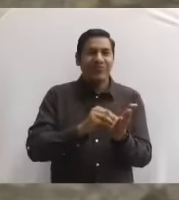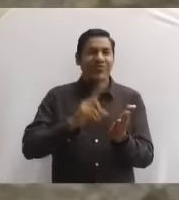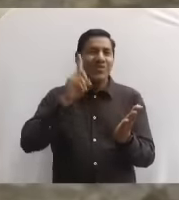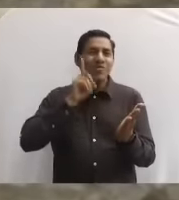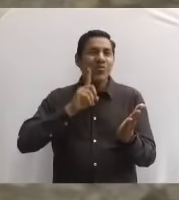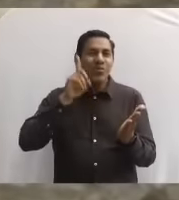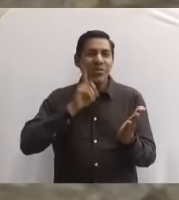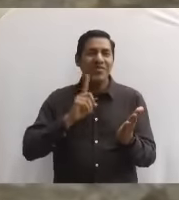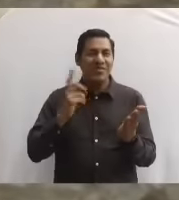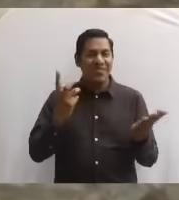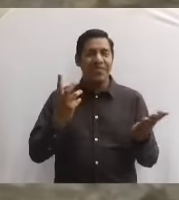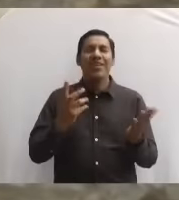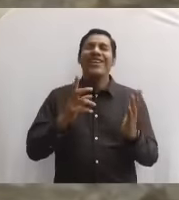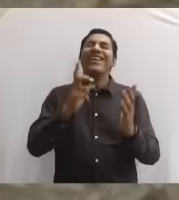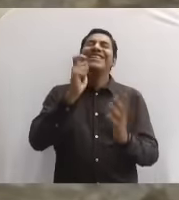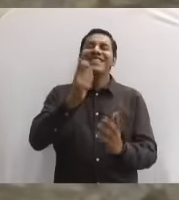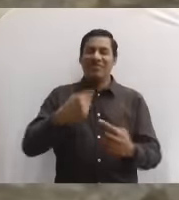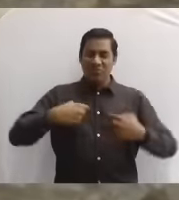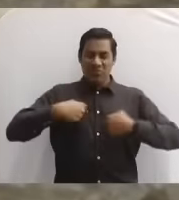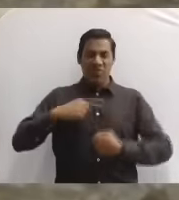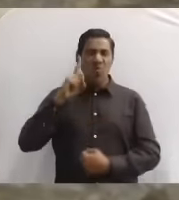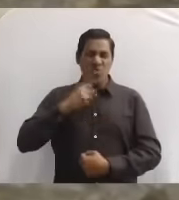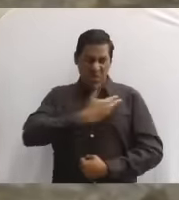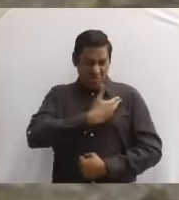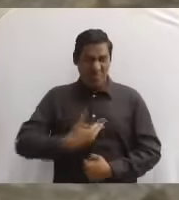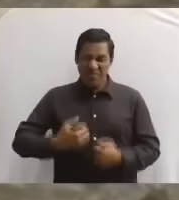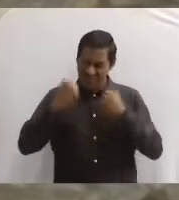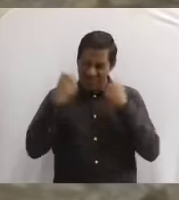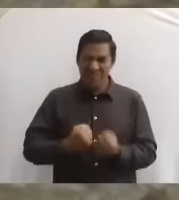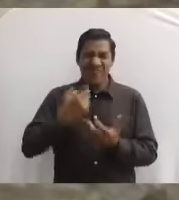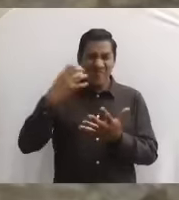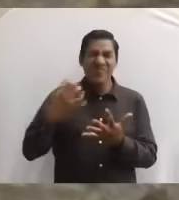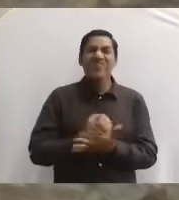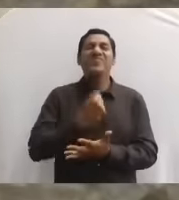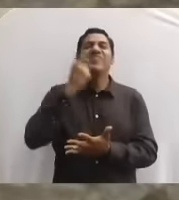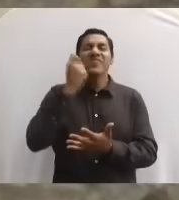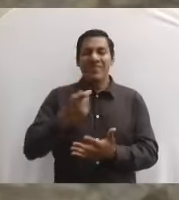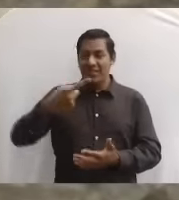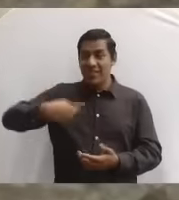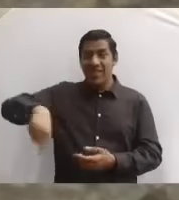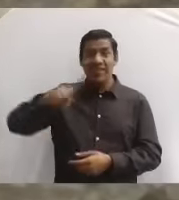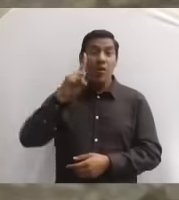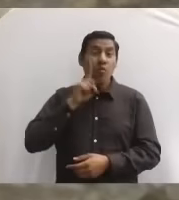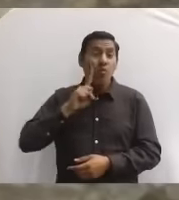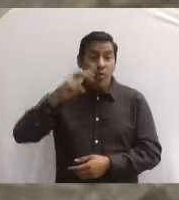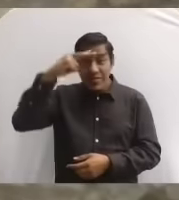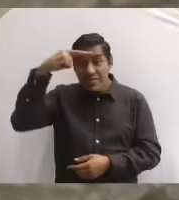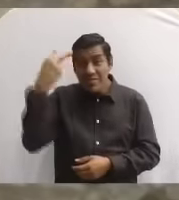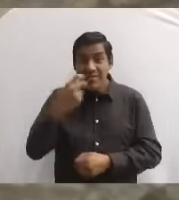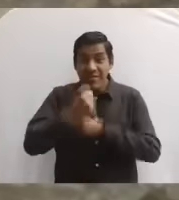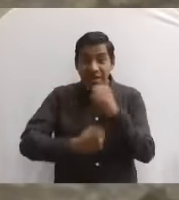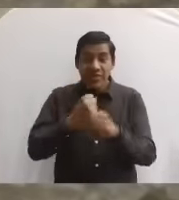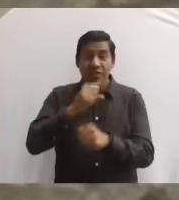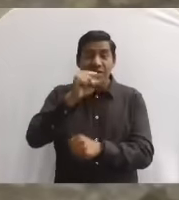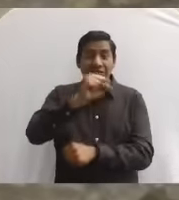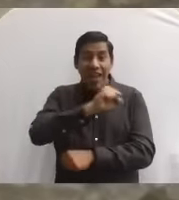como va a llegar una mujer presidenta, vamos a reconocer el trabajo de las mujeres